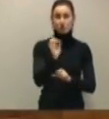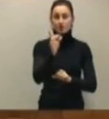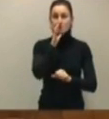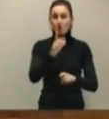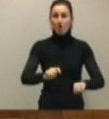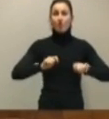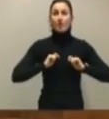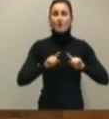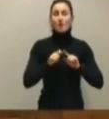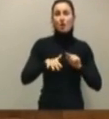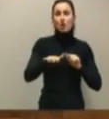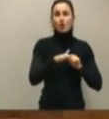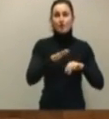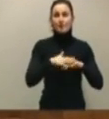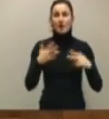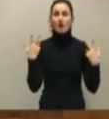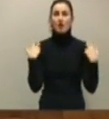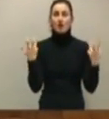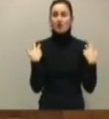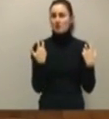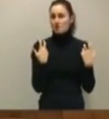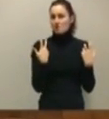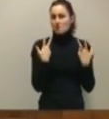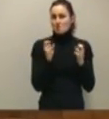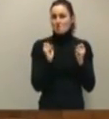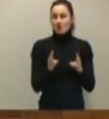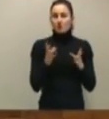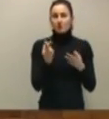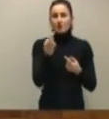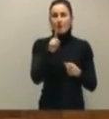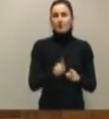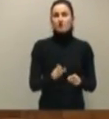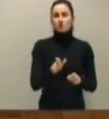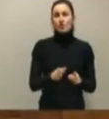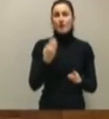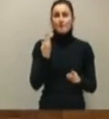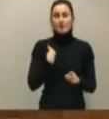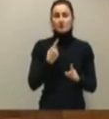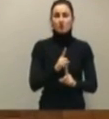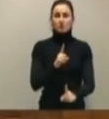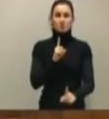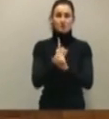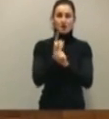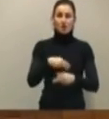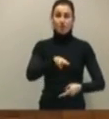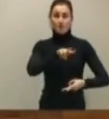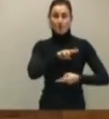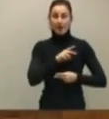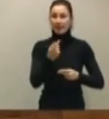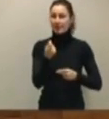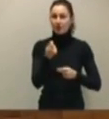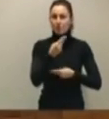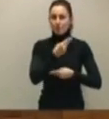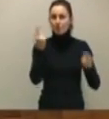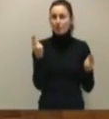más el espacio fiscal español. Pero si alguien cree que nos oponemos a que la banca reintegre las ingentes cantidades de dinero